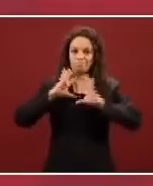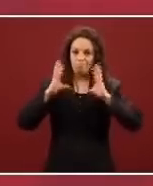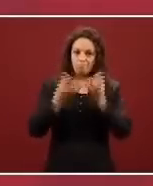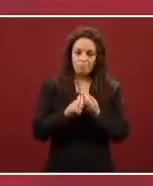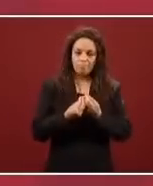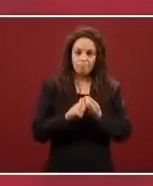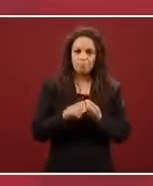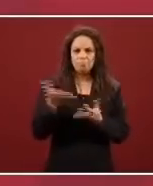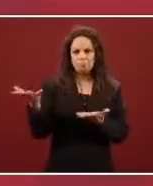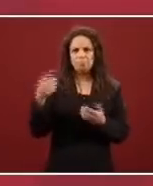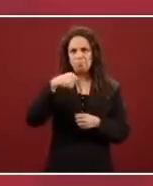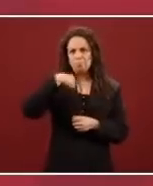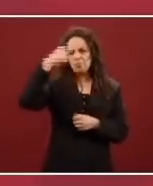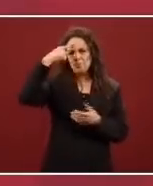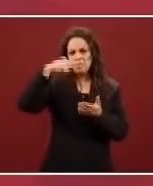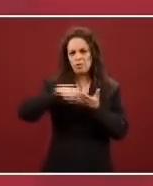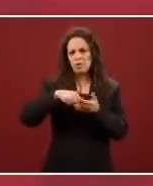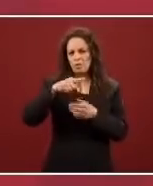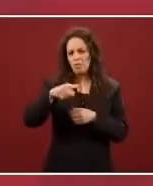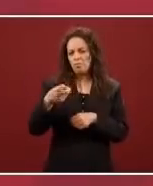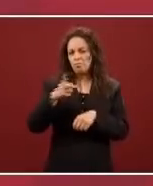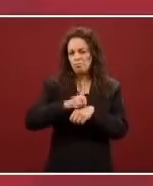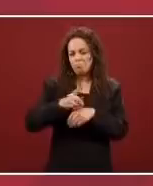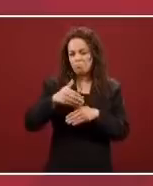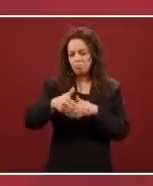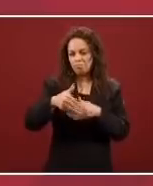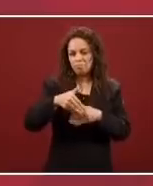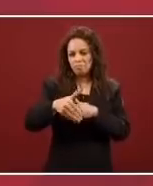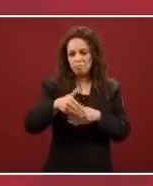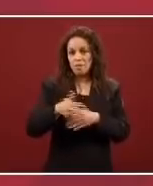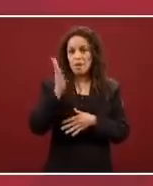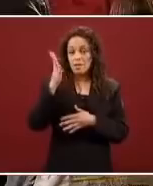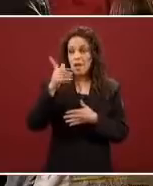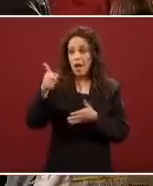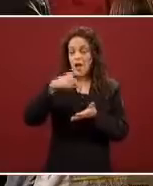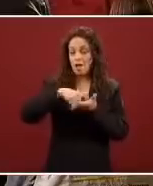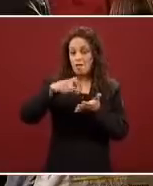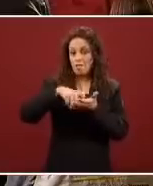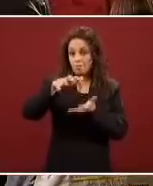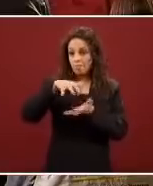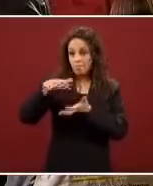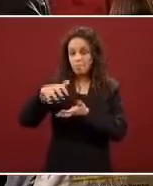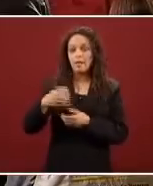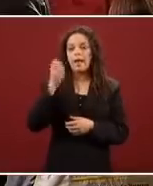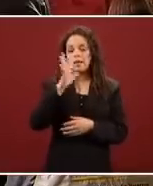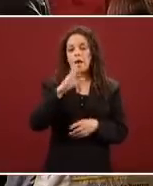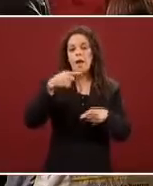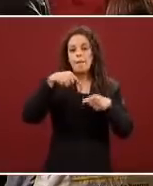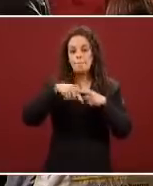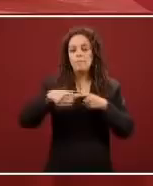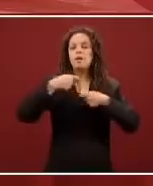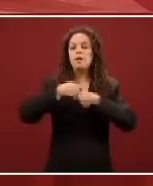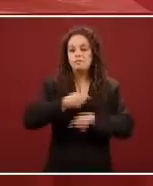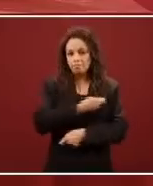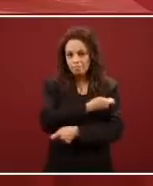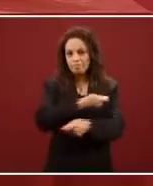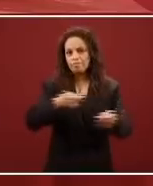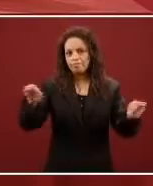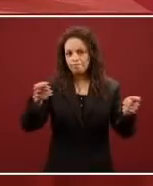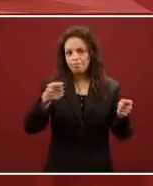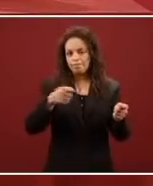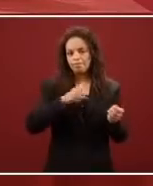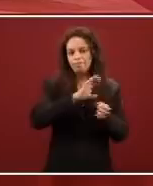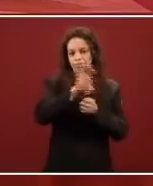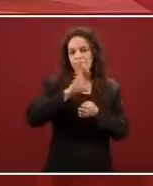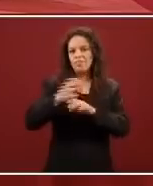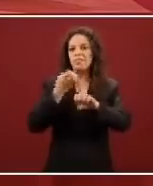siguientes días, ya que realizaron la adquisición, empezará también entonces la fase de distribución, y esto es en